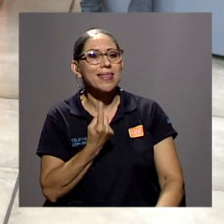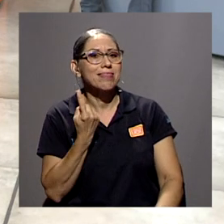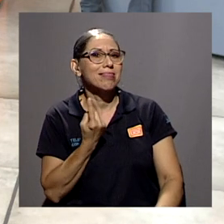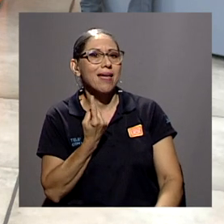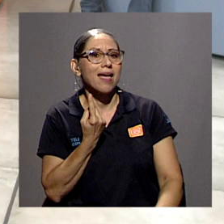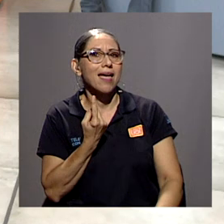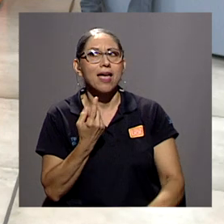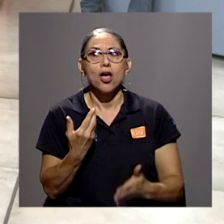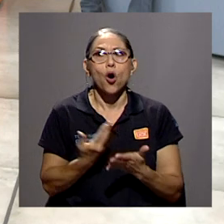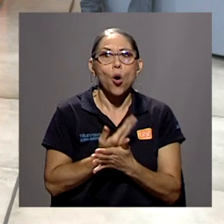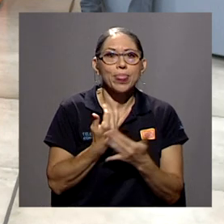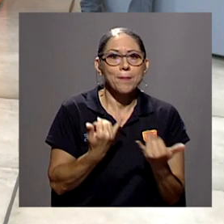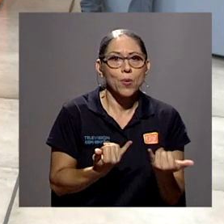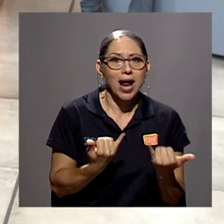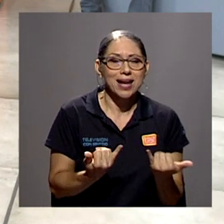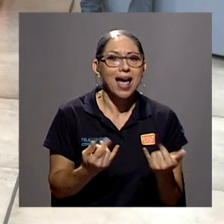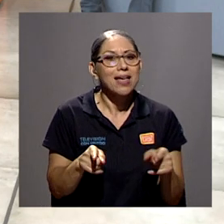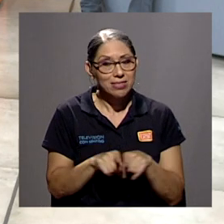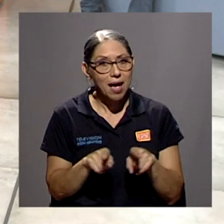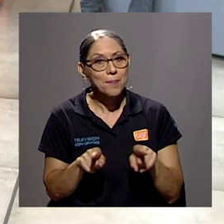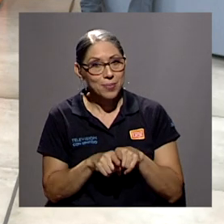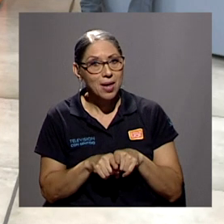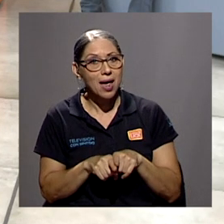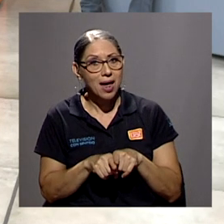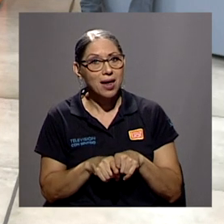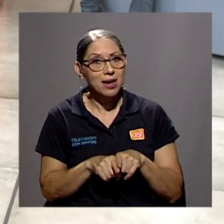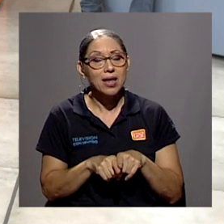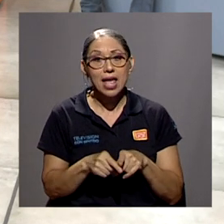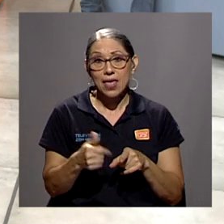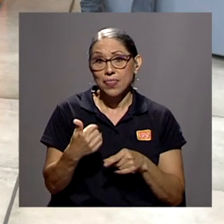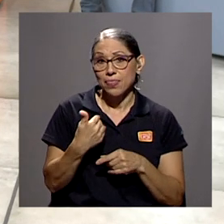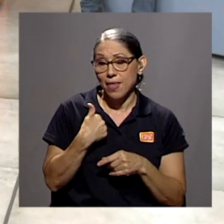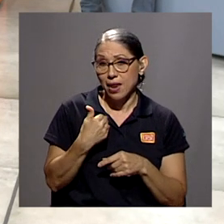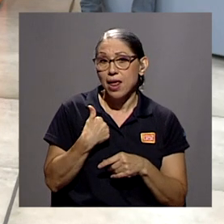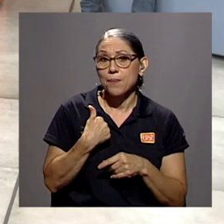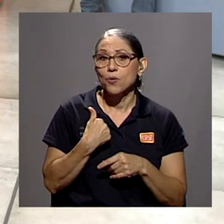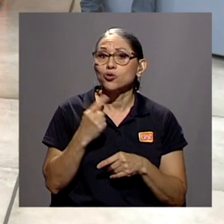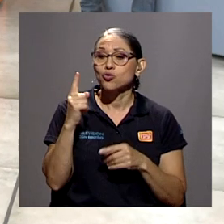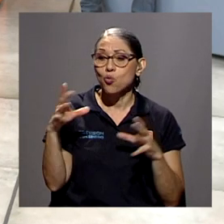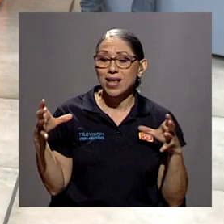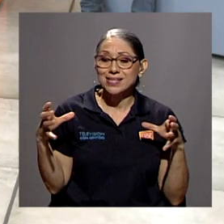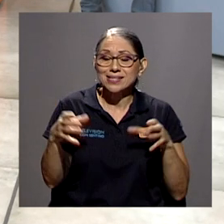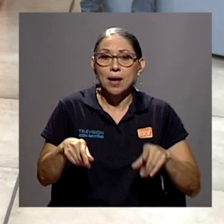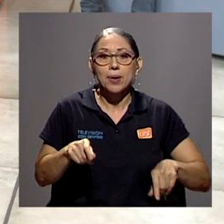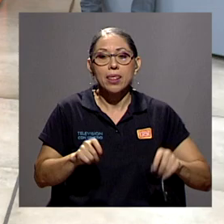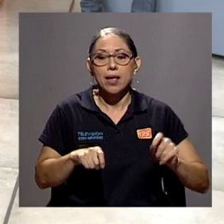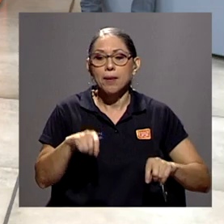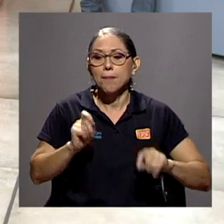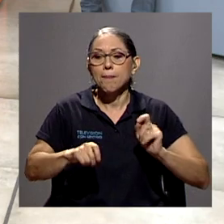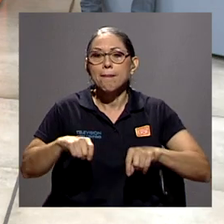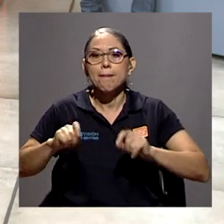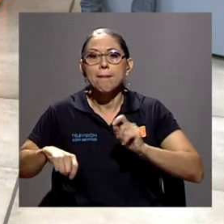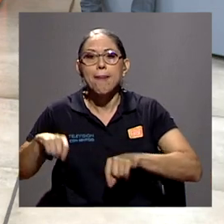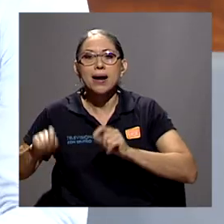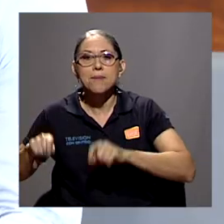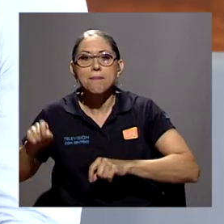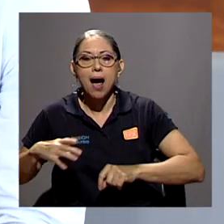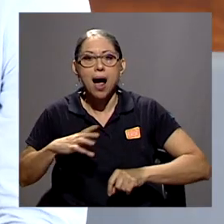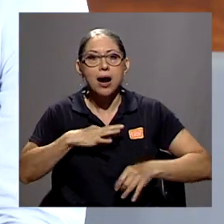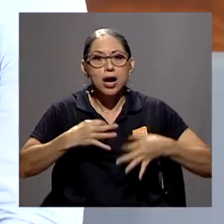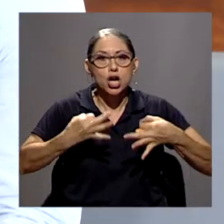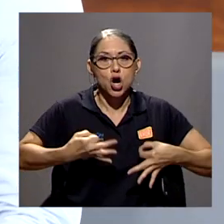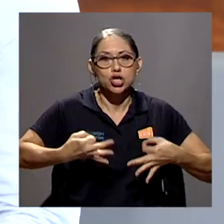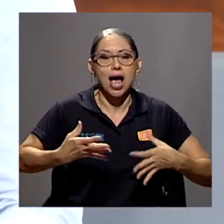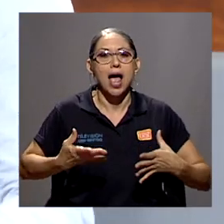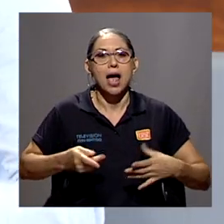contemporánea sino que inclusive la la cátedra tiene un ensamble de marimba criolla ya tenemos las marismas criollas entonces no hacemos